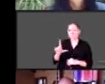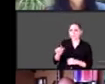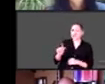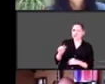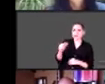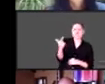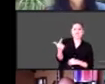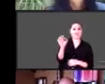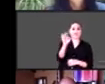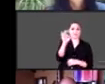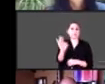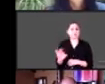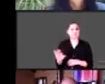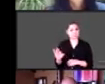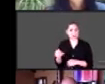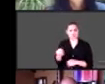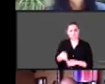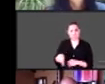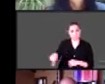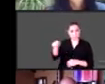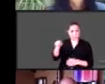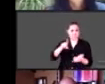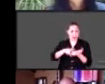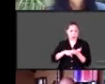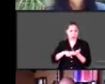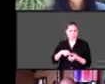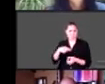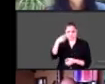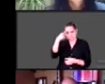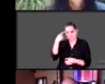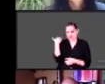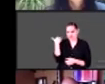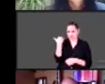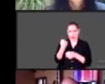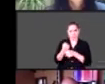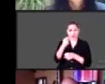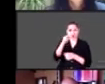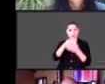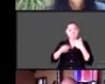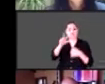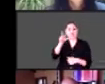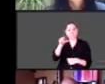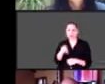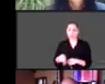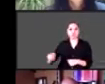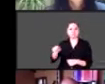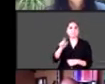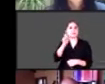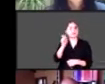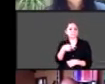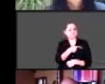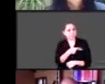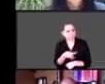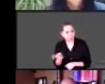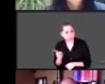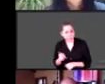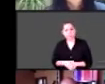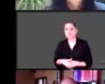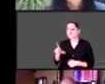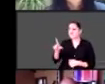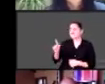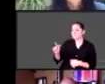niñas, niños y adolescentes de nuestro país para 2018 reportaban situación de pobreza. Y de ese 77%,